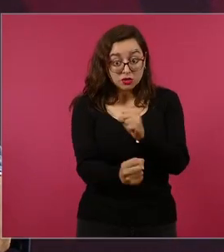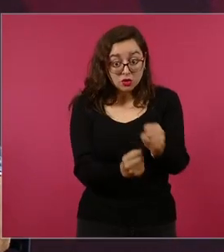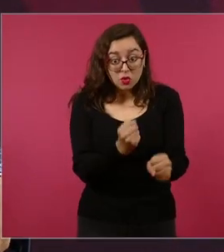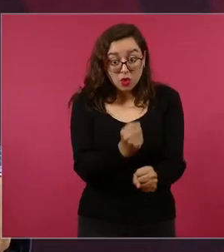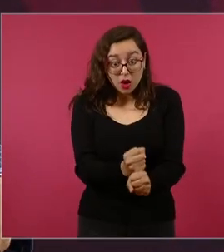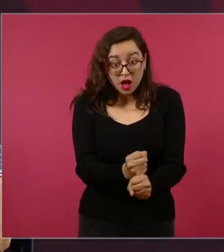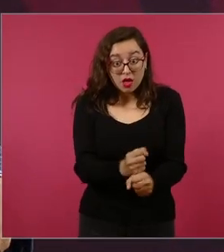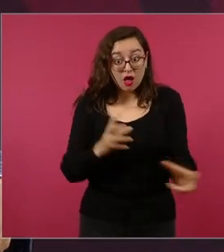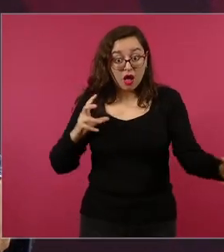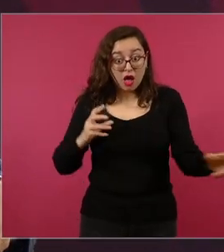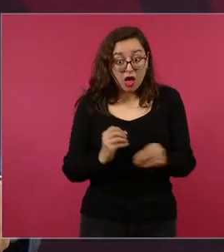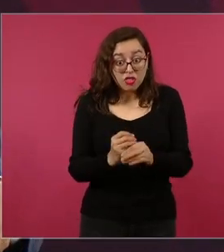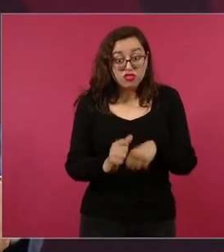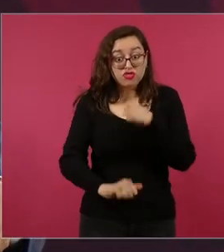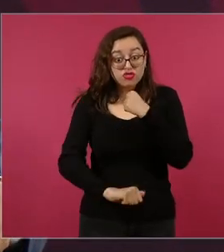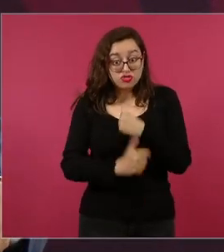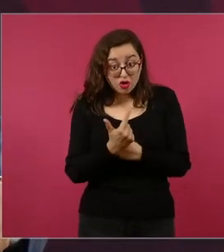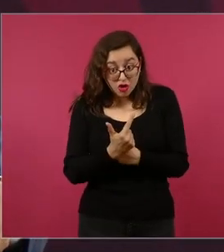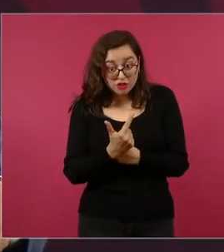Entonces son 12.